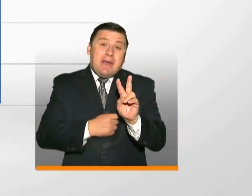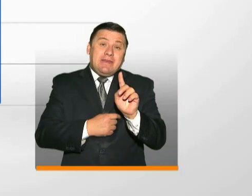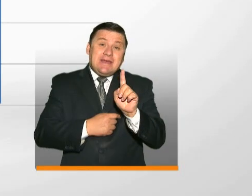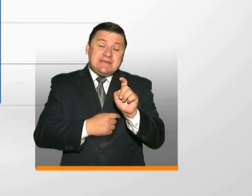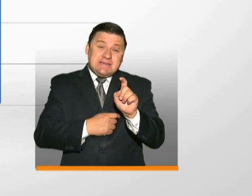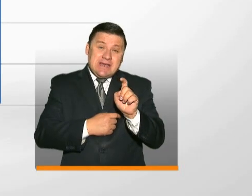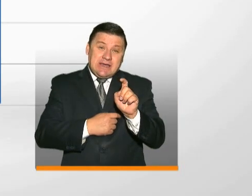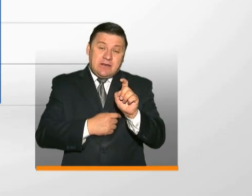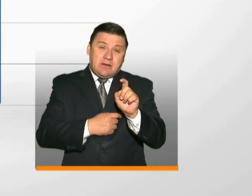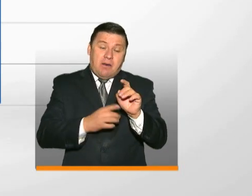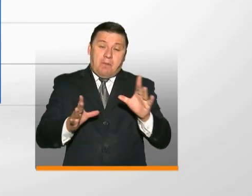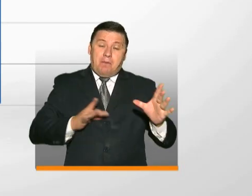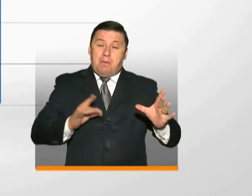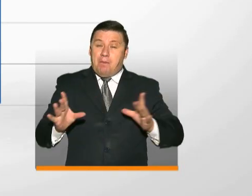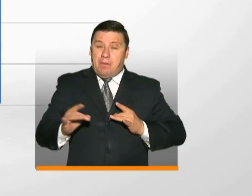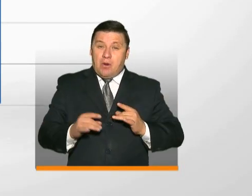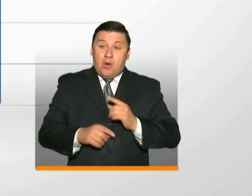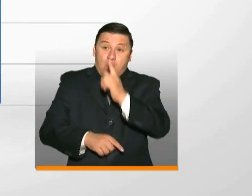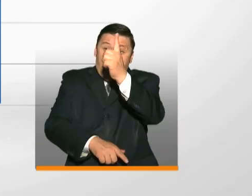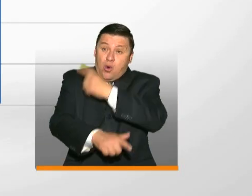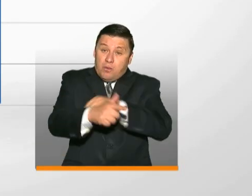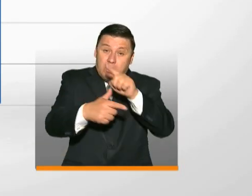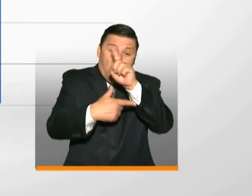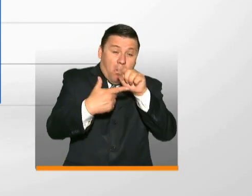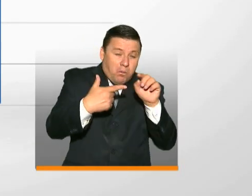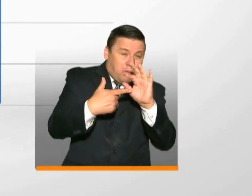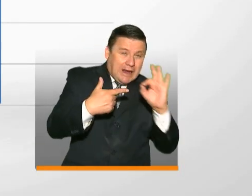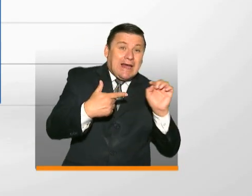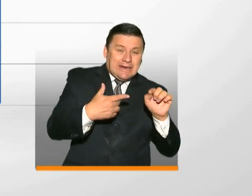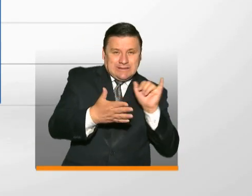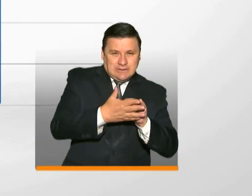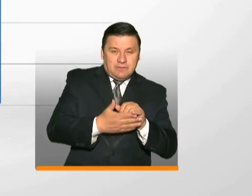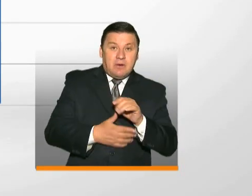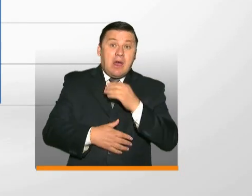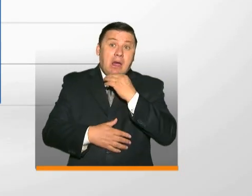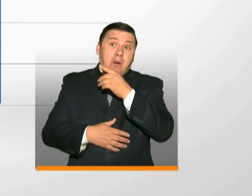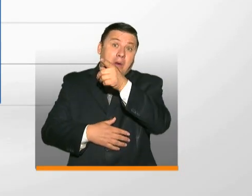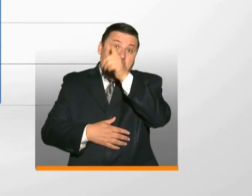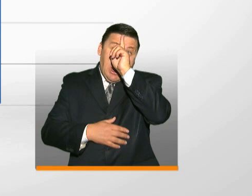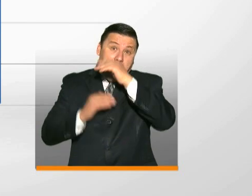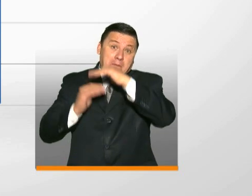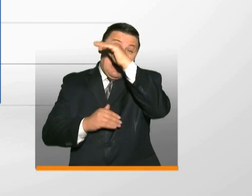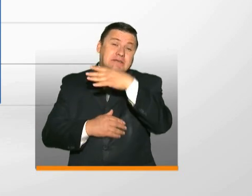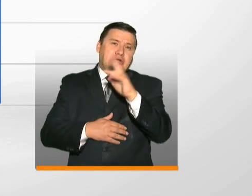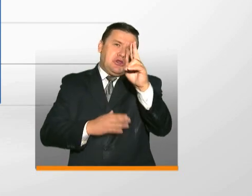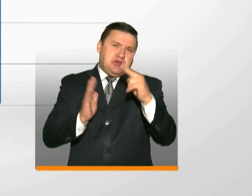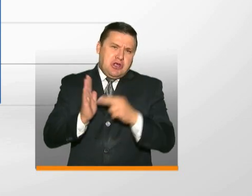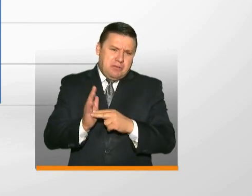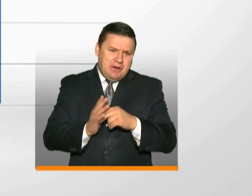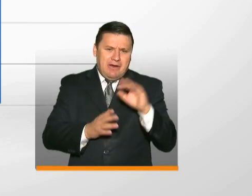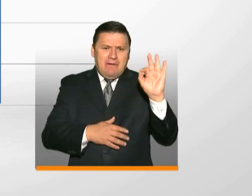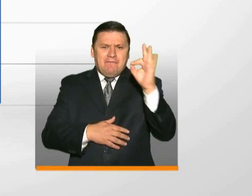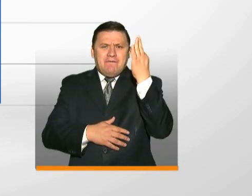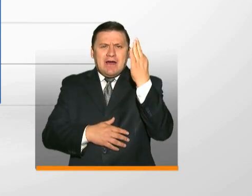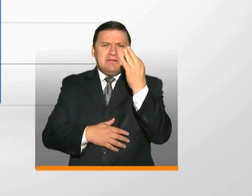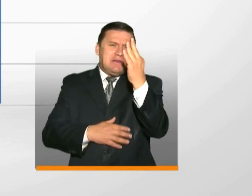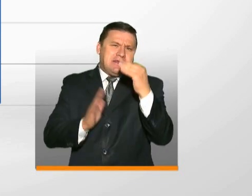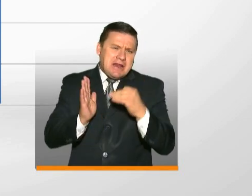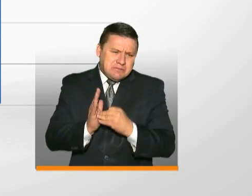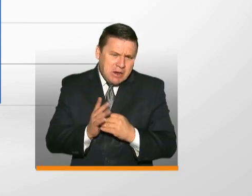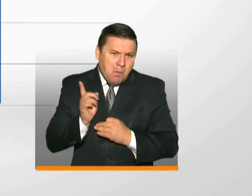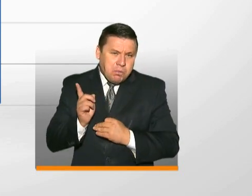626 contagios por millón frente a países como Alemania que tienen más de 2.000, Francia que se acerca a los